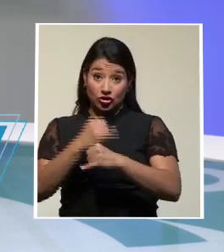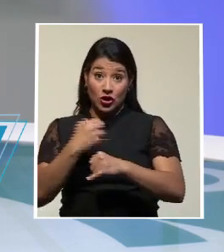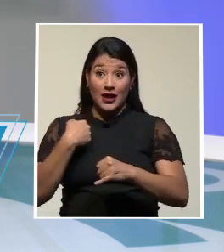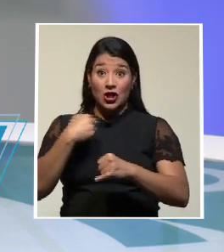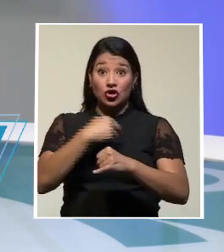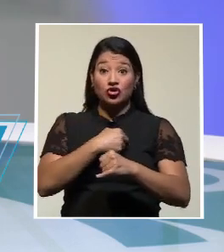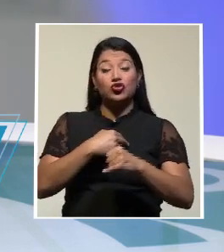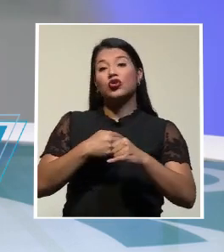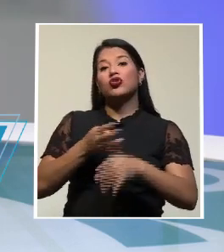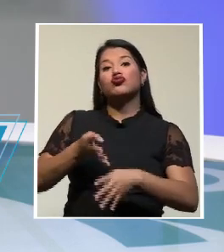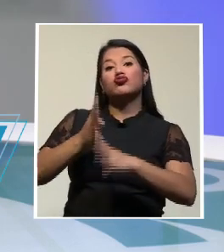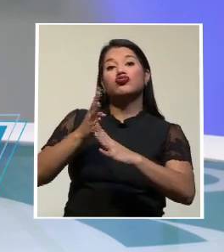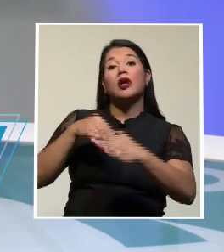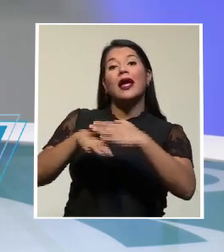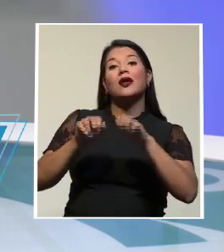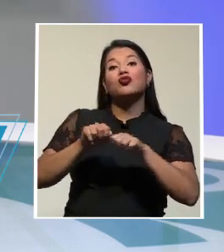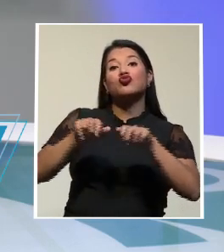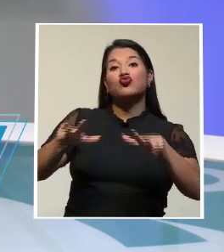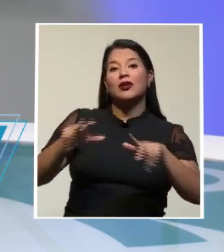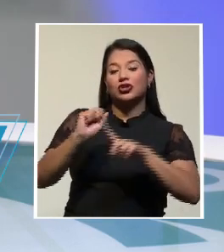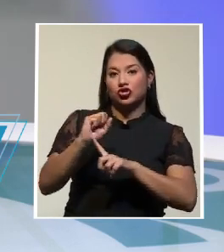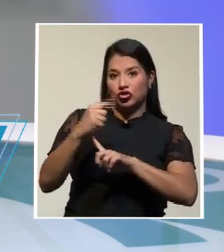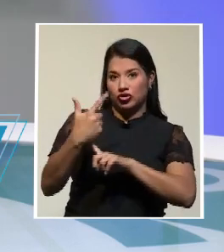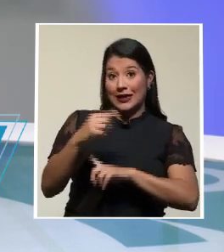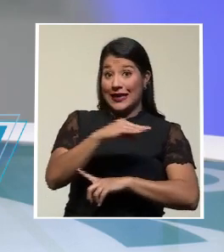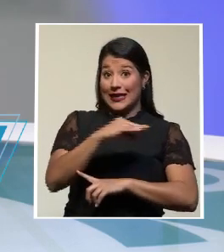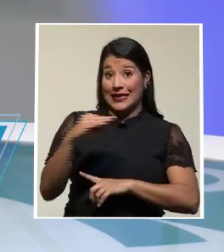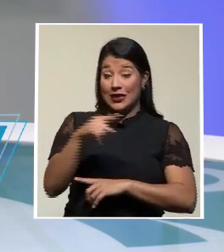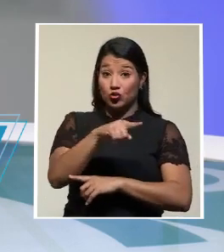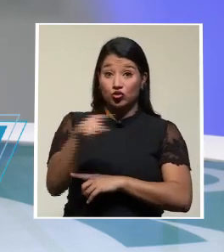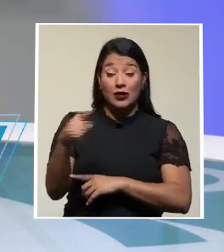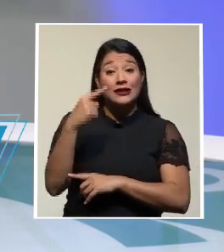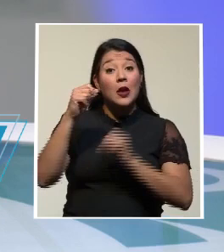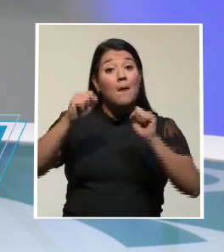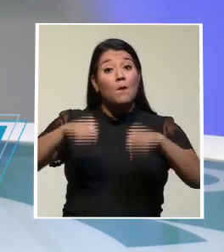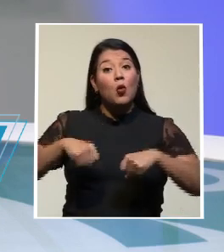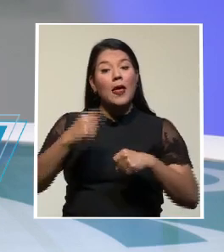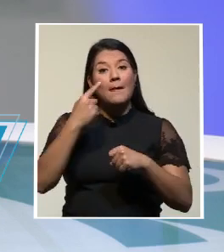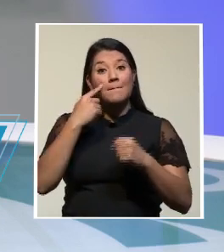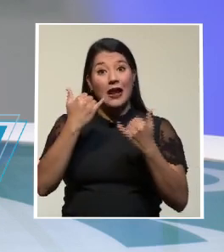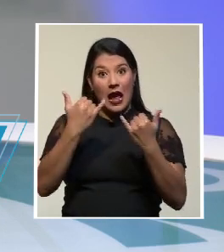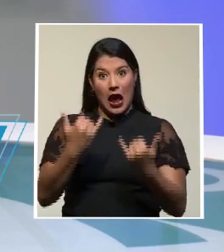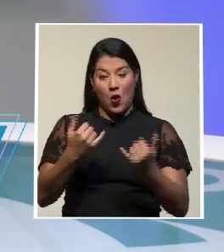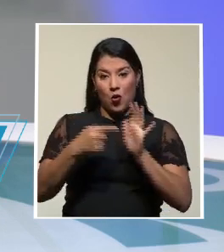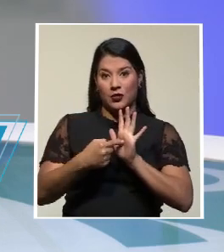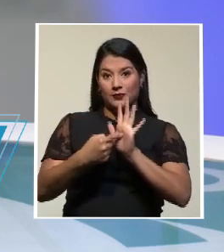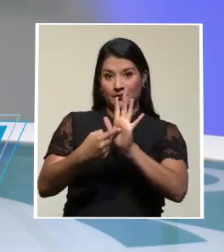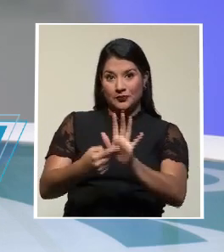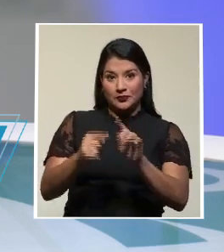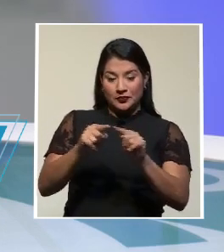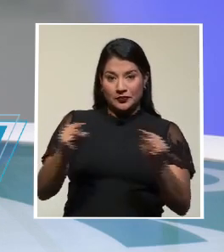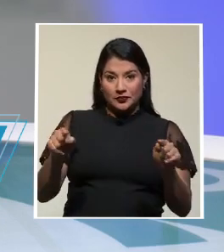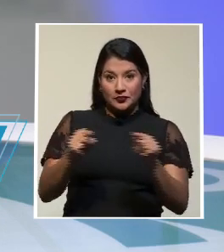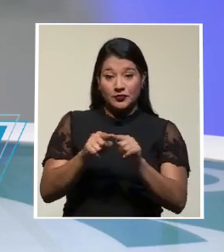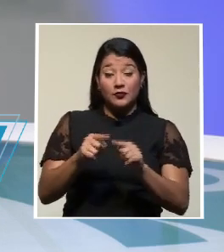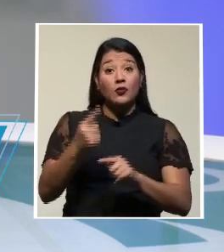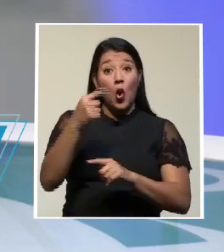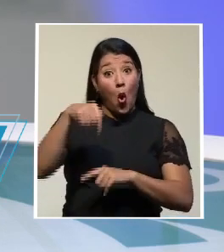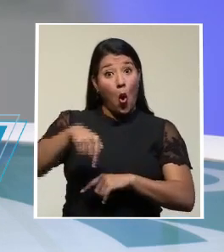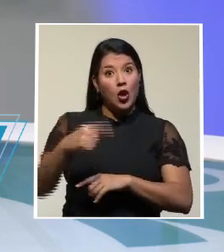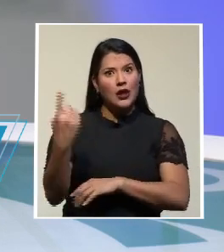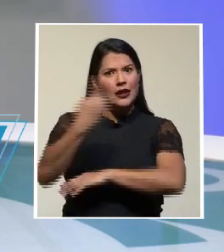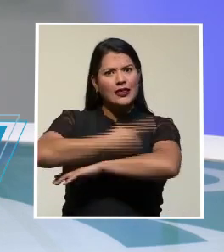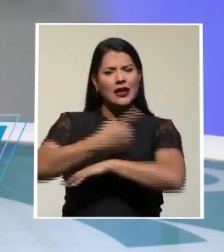publicamos en nuestras redes sociales y que pueden encontrar en las direcciones que aparecen ahora en la pantalla. Un día